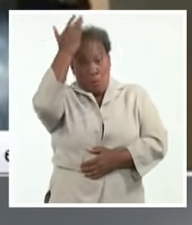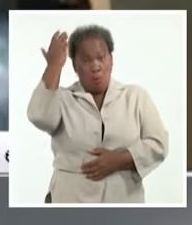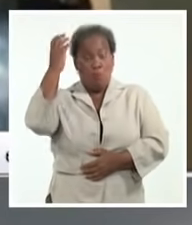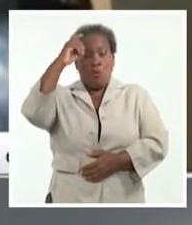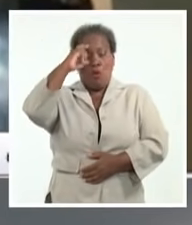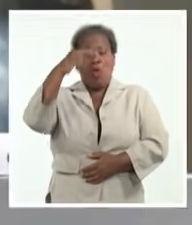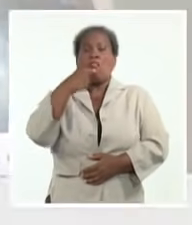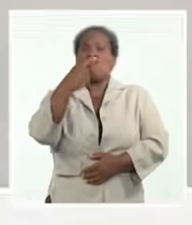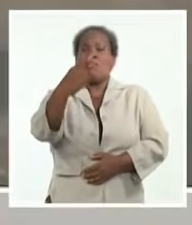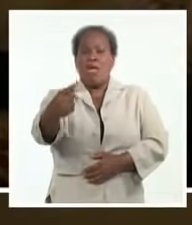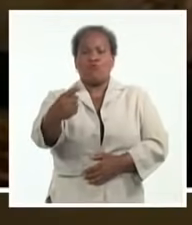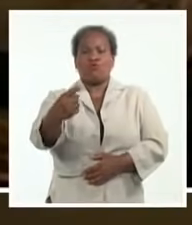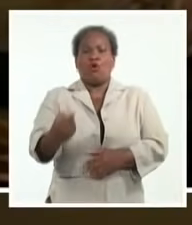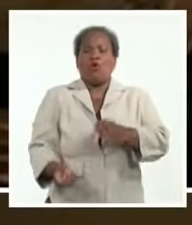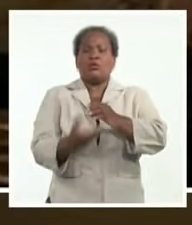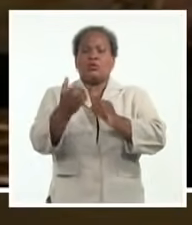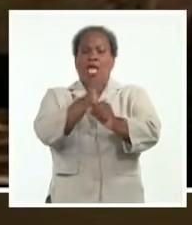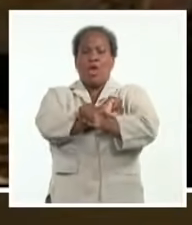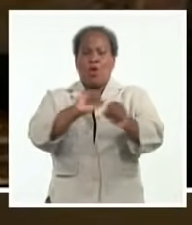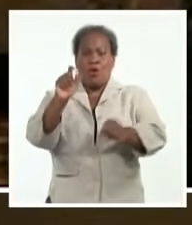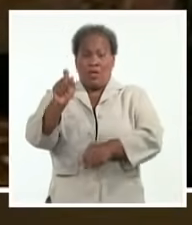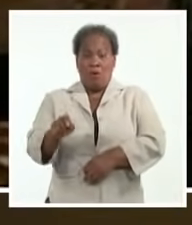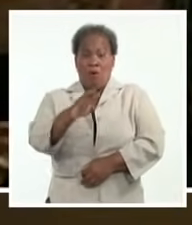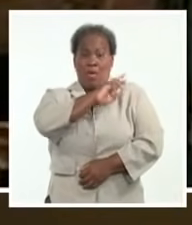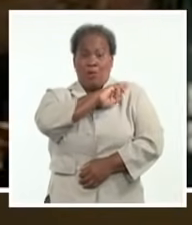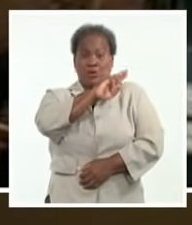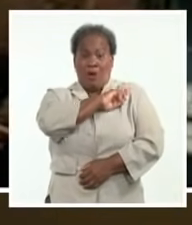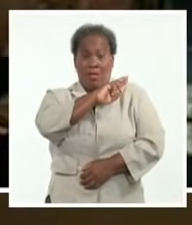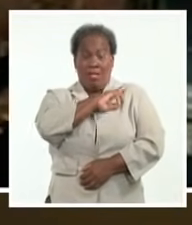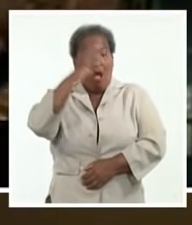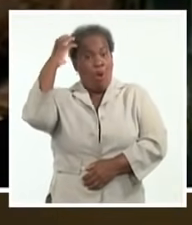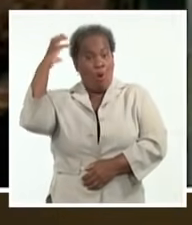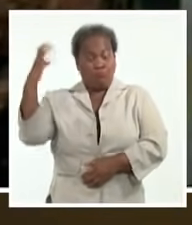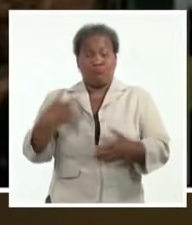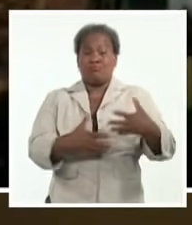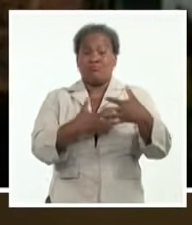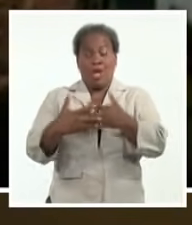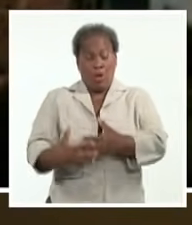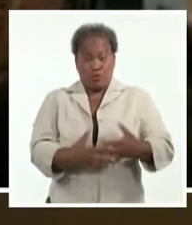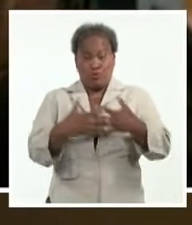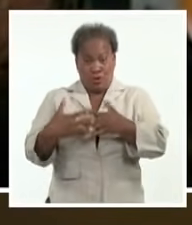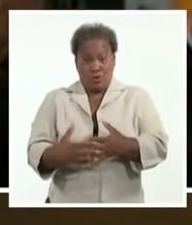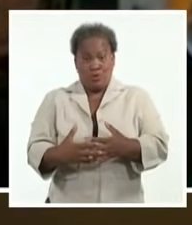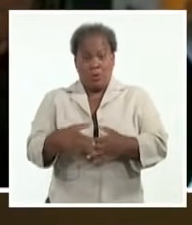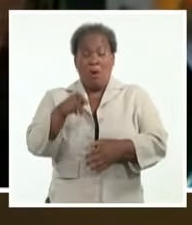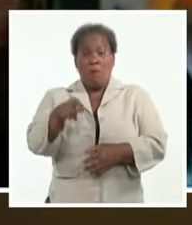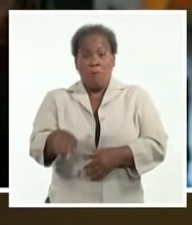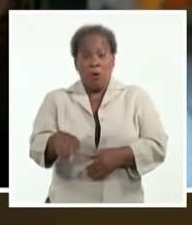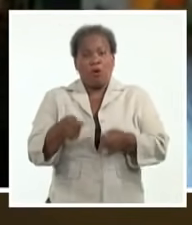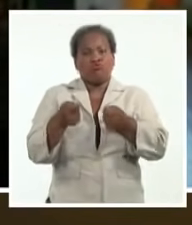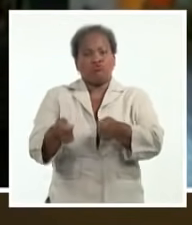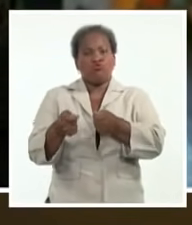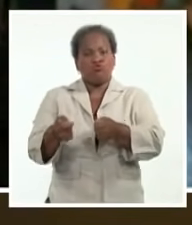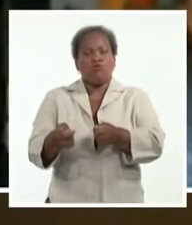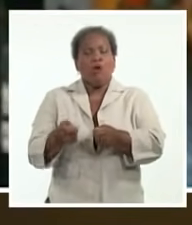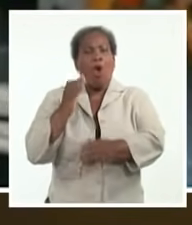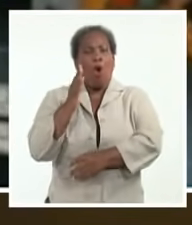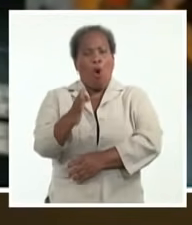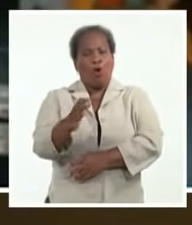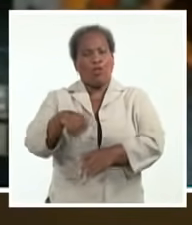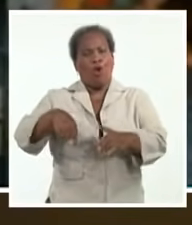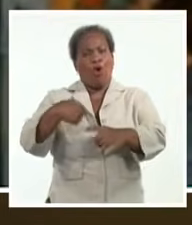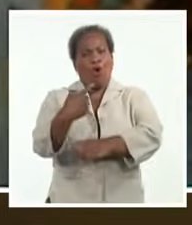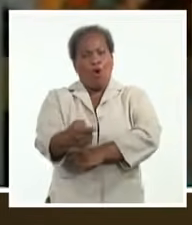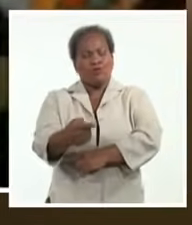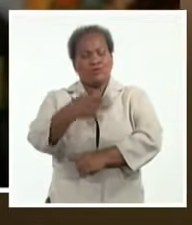denunció el acto terrorista y responsabilizó al gobierno estadounidense por esos hechos, por sus continuas campañas de odio y violencia